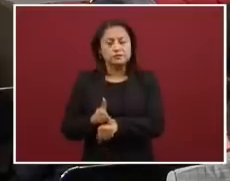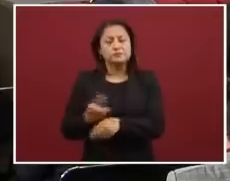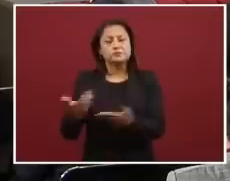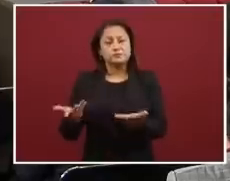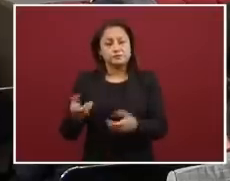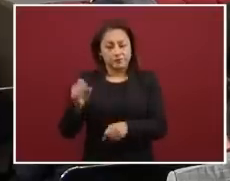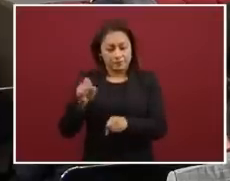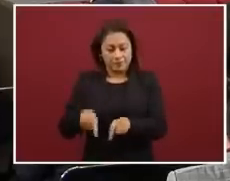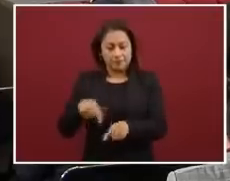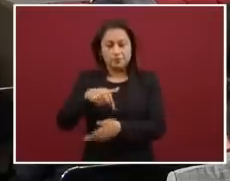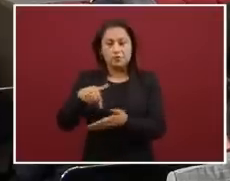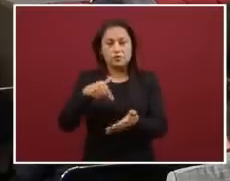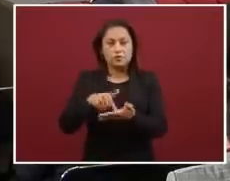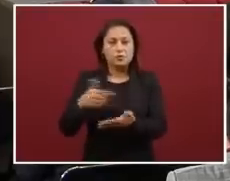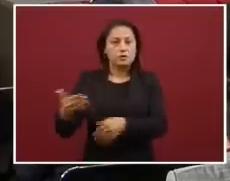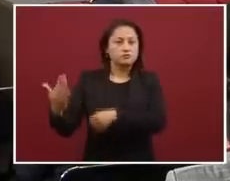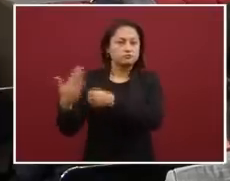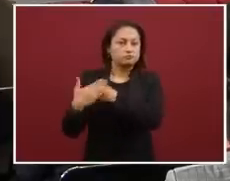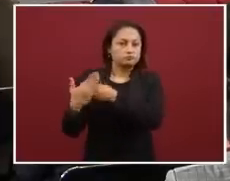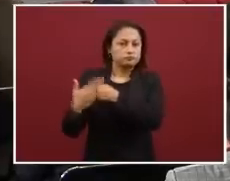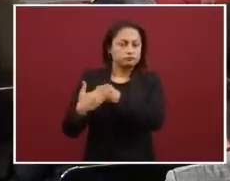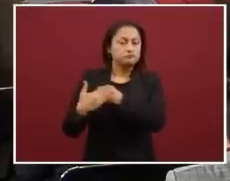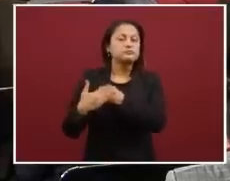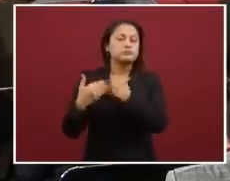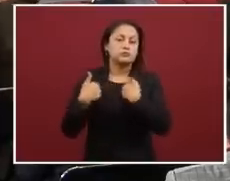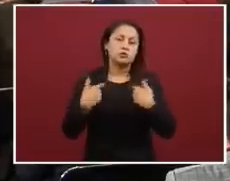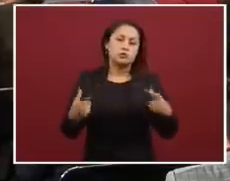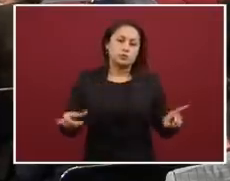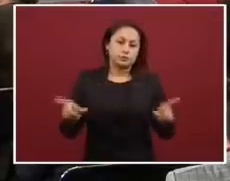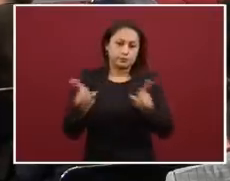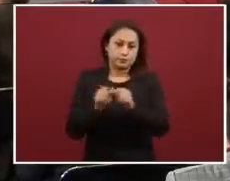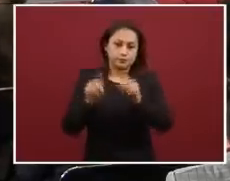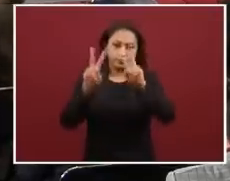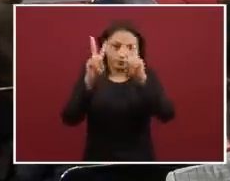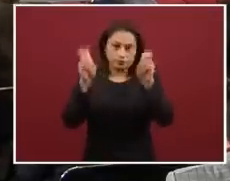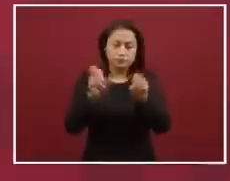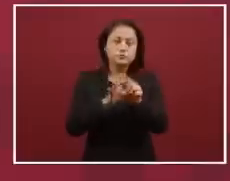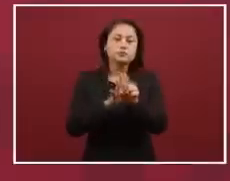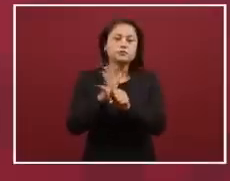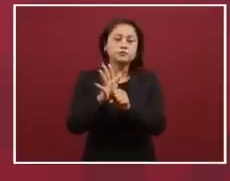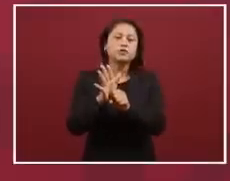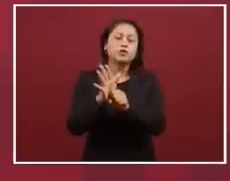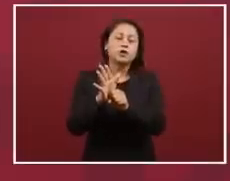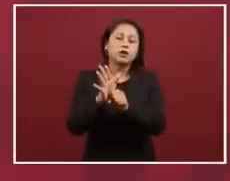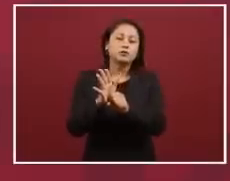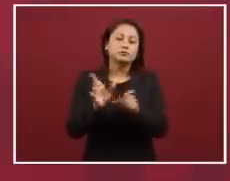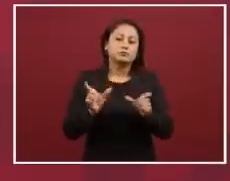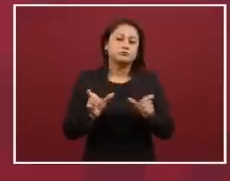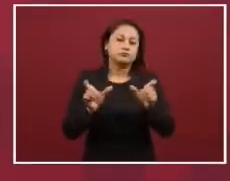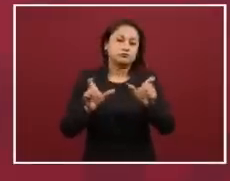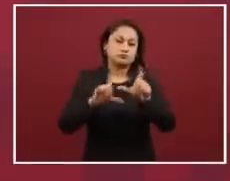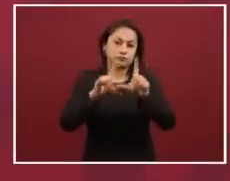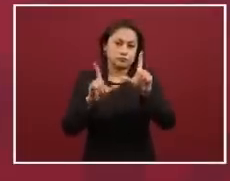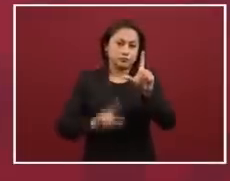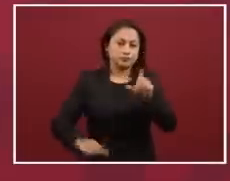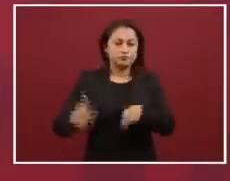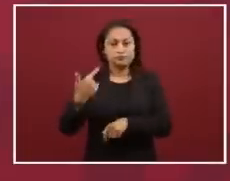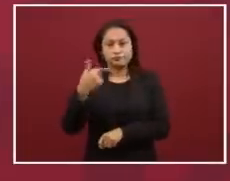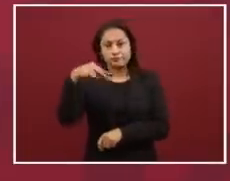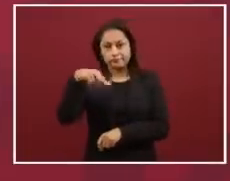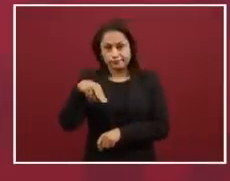breve. El primer tema, que es el despliegue de la Guardia Nacional, estará concluido